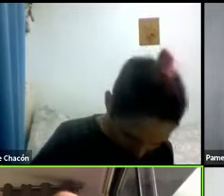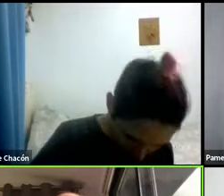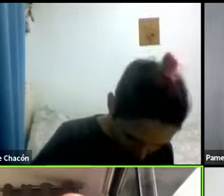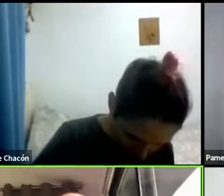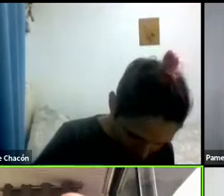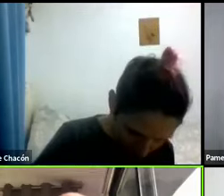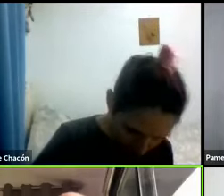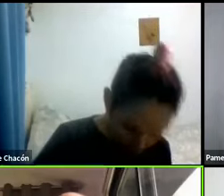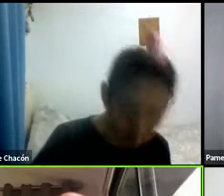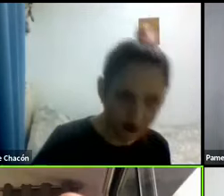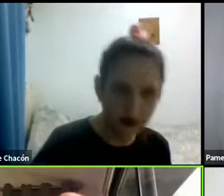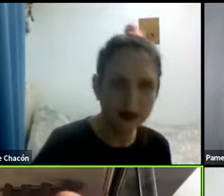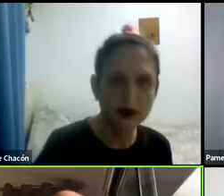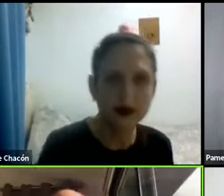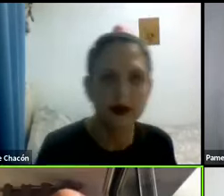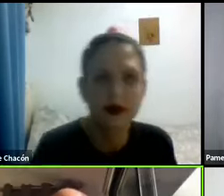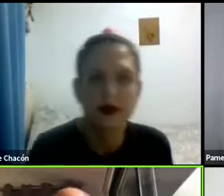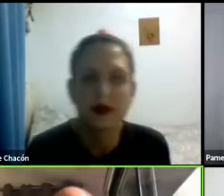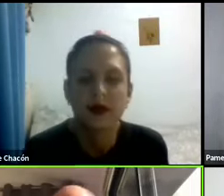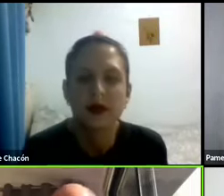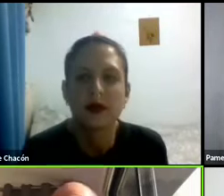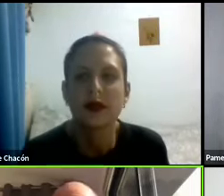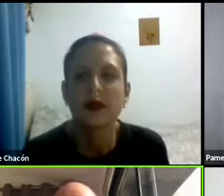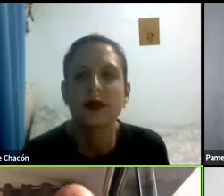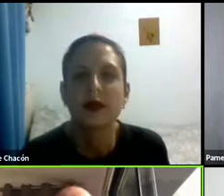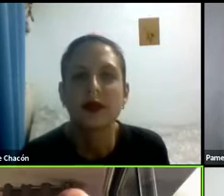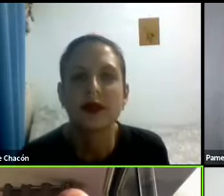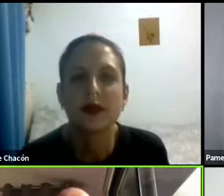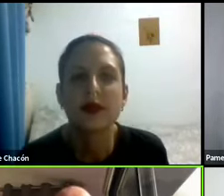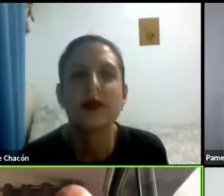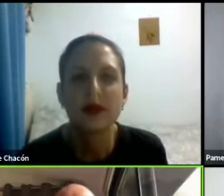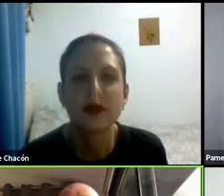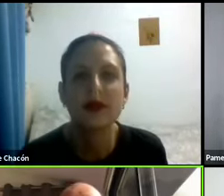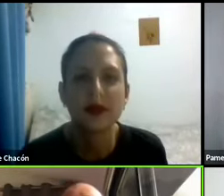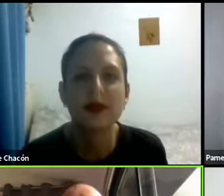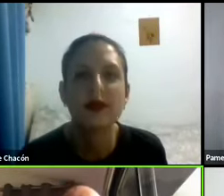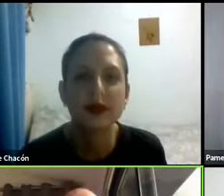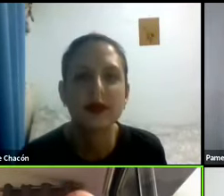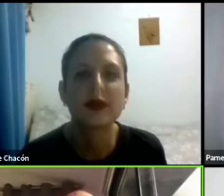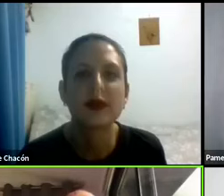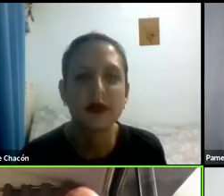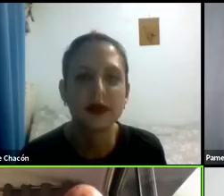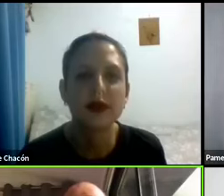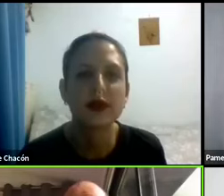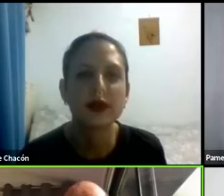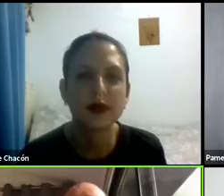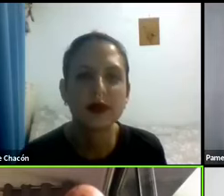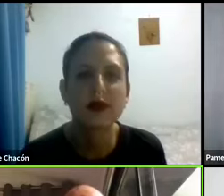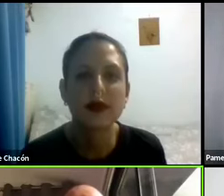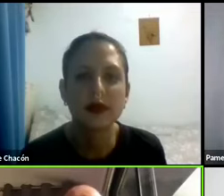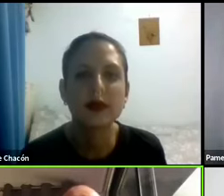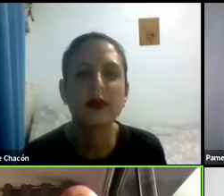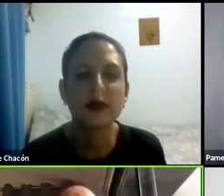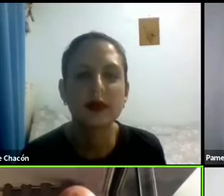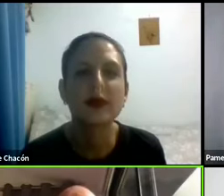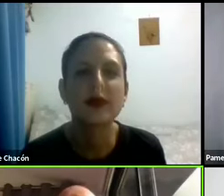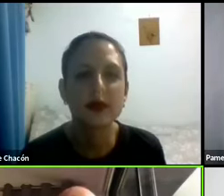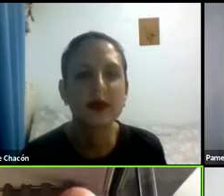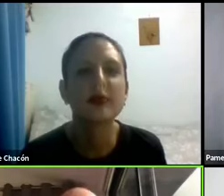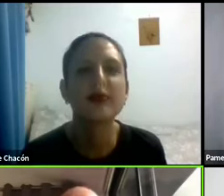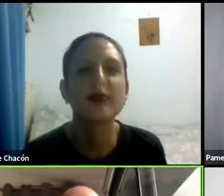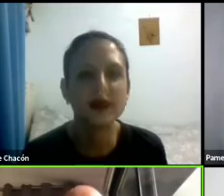pero no es solamente la historia de aysa sino que a esa es una emergente de una cultura y un pueblo